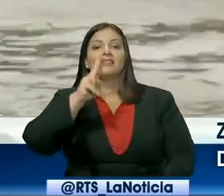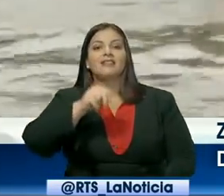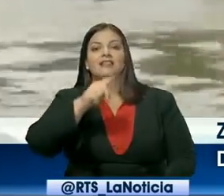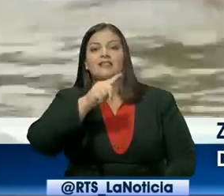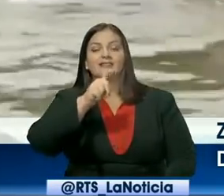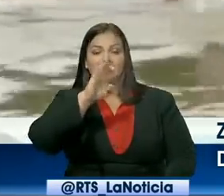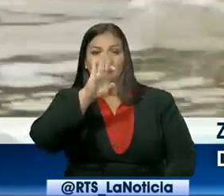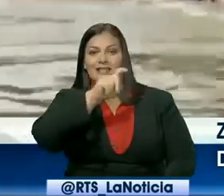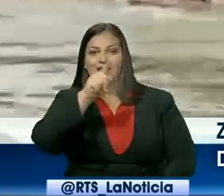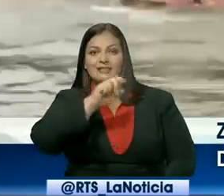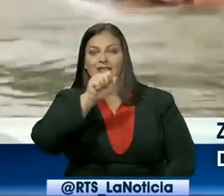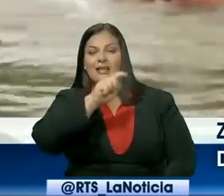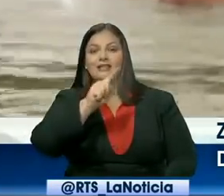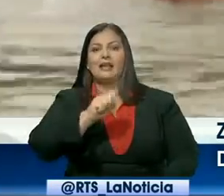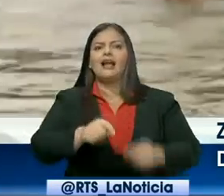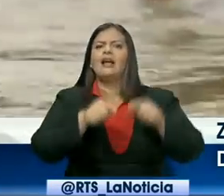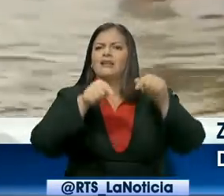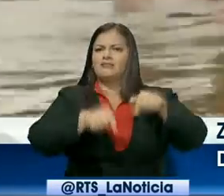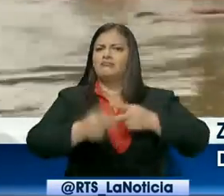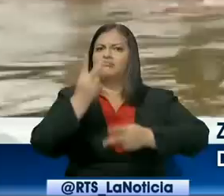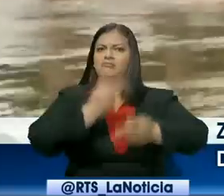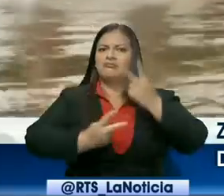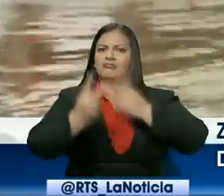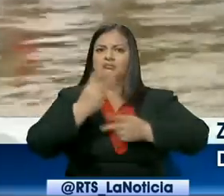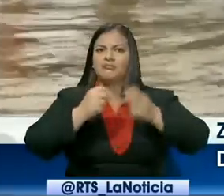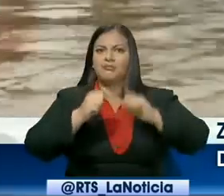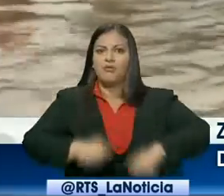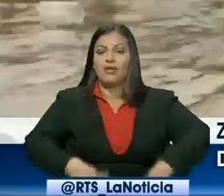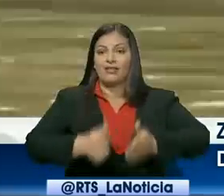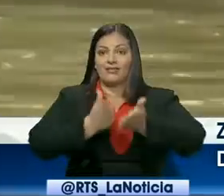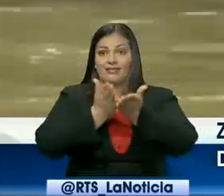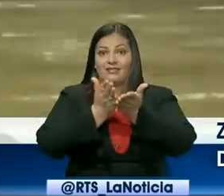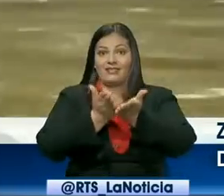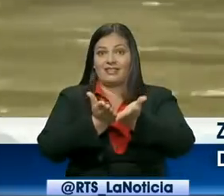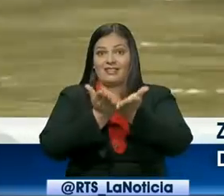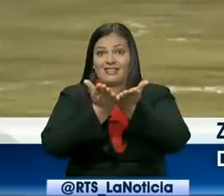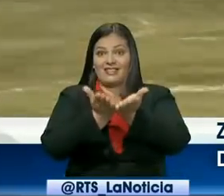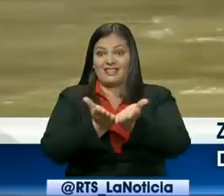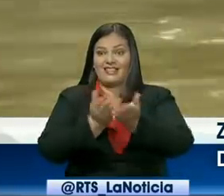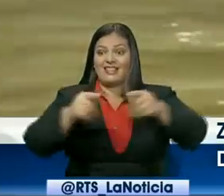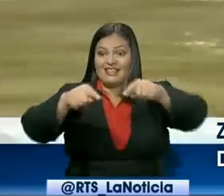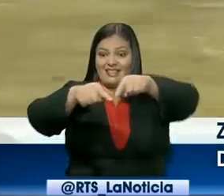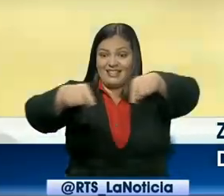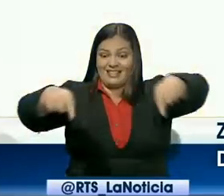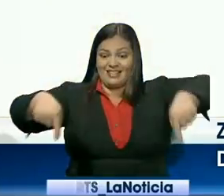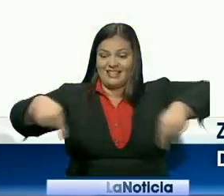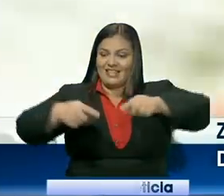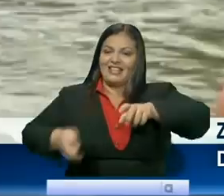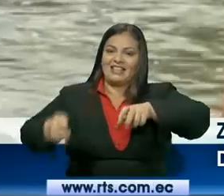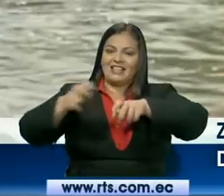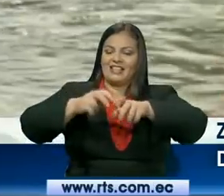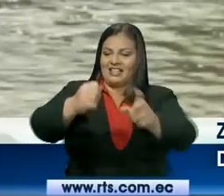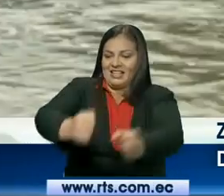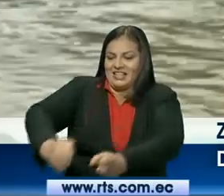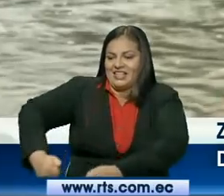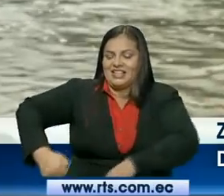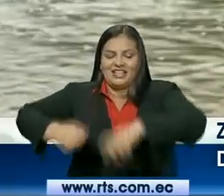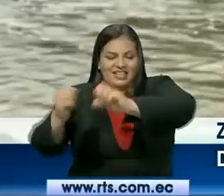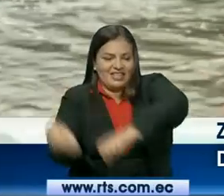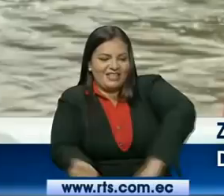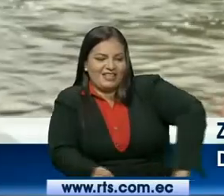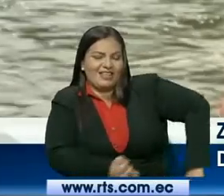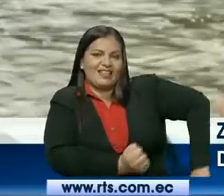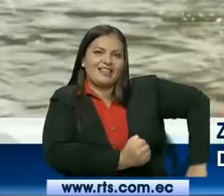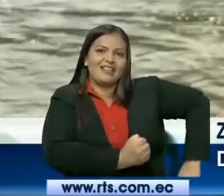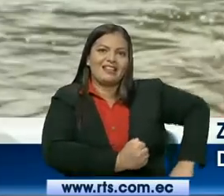balsas. Aquí podrás subirte y hacer una bella aventura por el río Zamora. Como un aspecto importante por